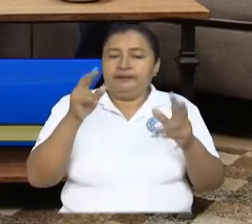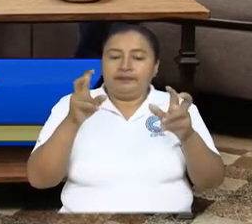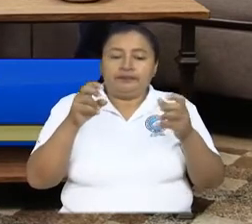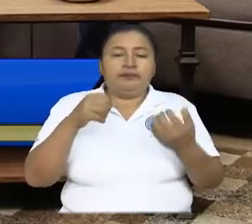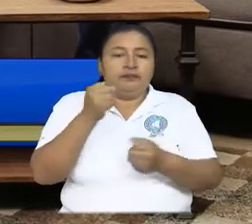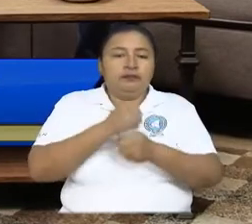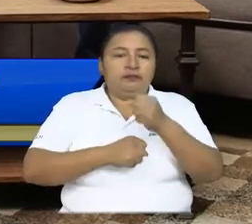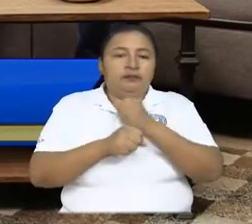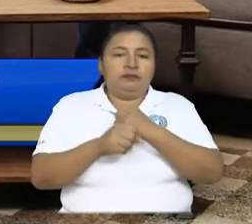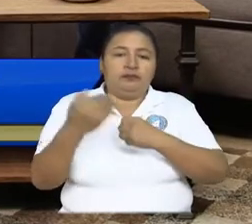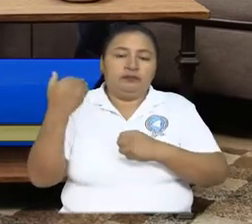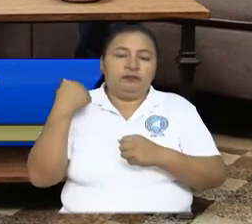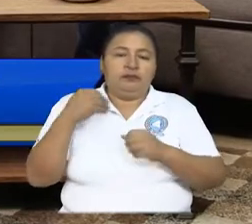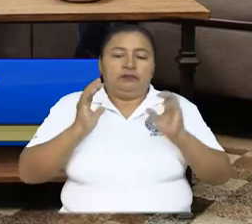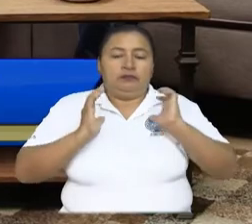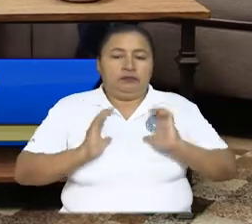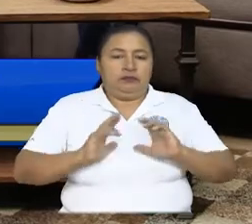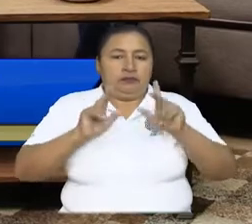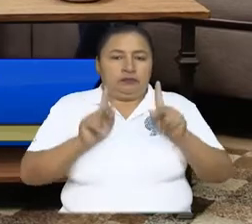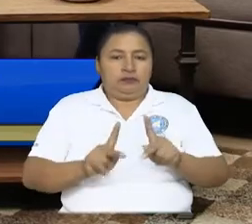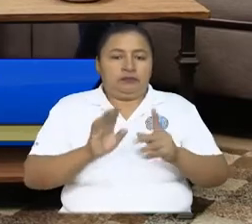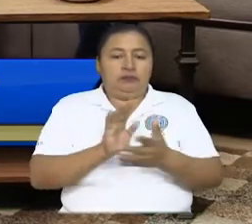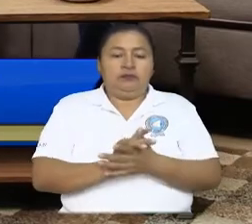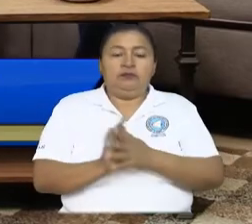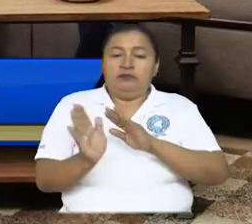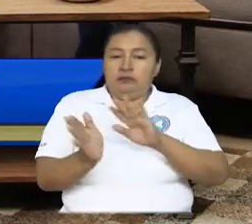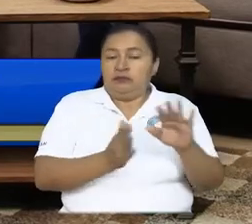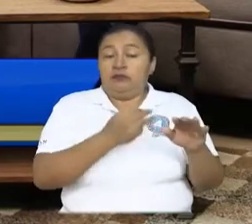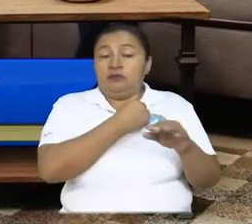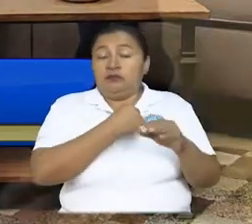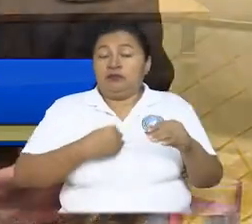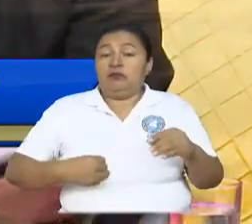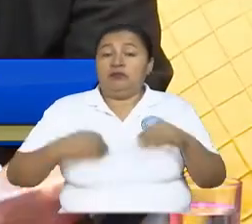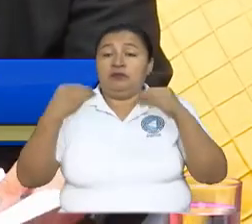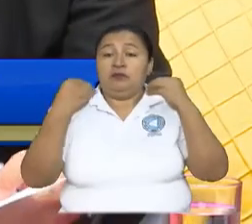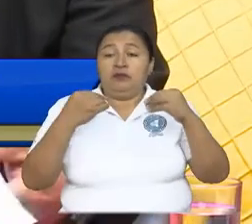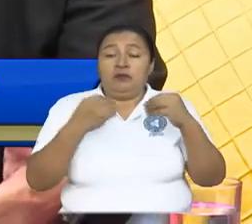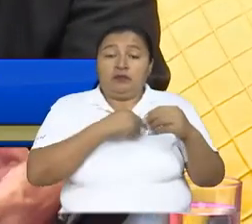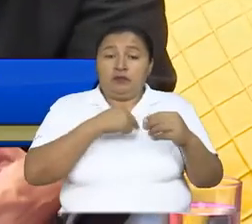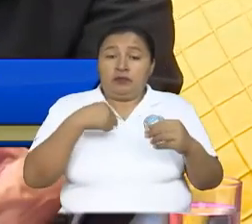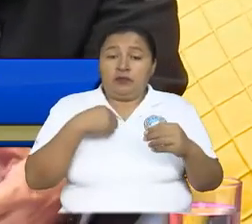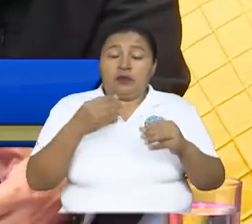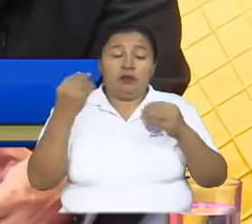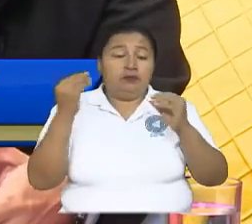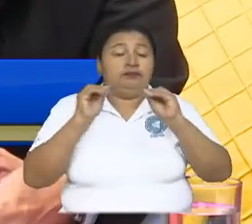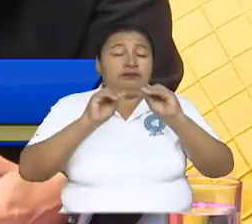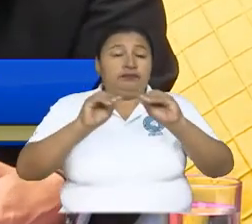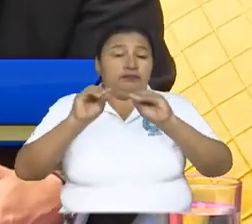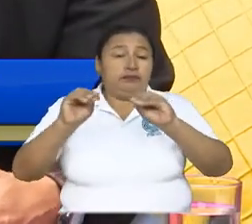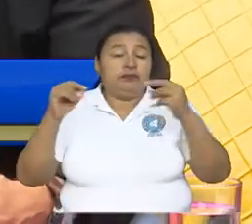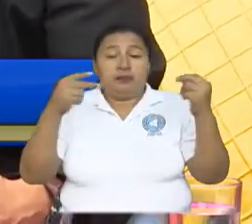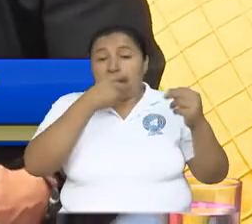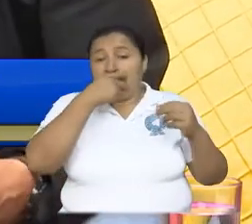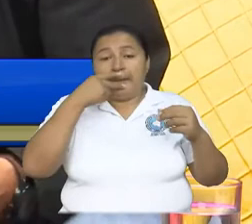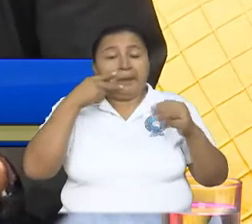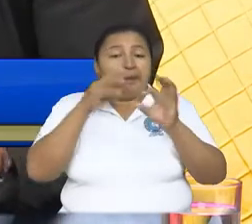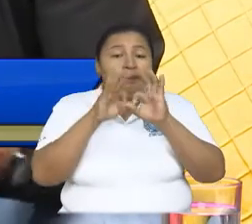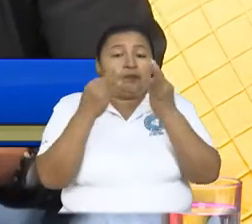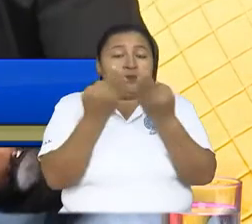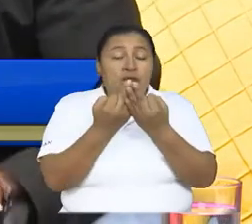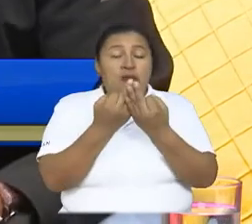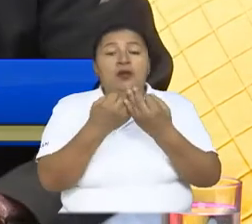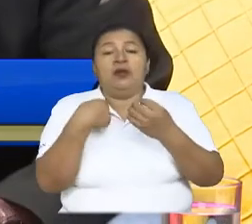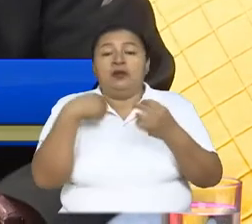al asunto nutricional y con el ministerio de educación vamos a darle capacitación a los padres y a los